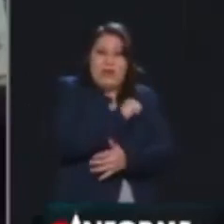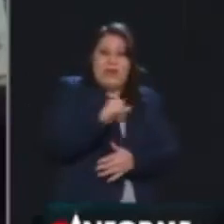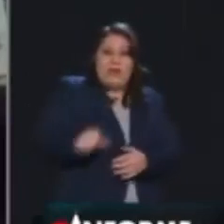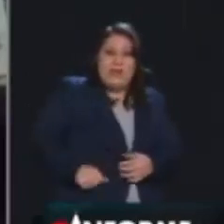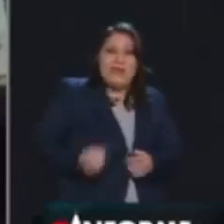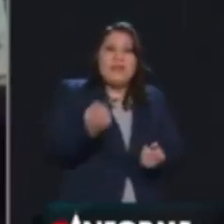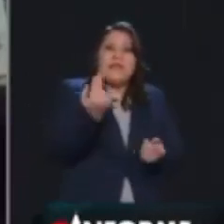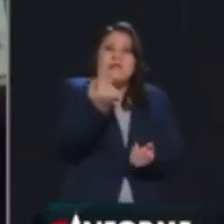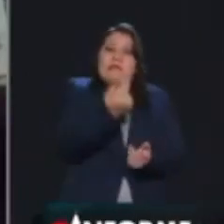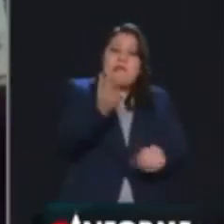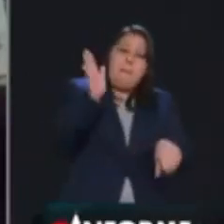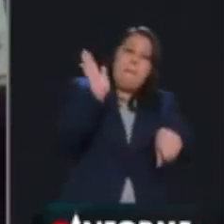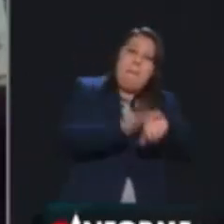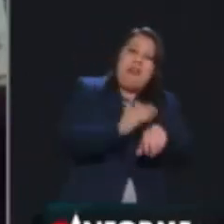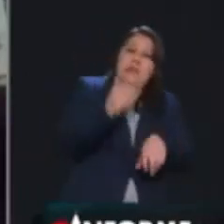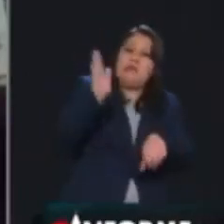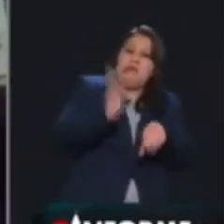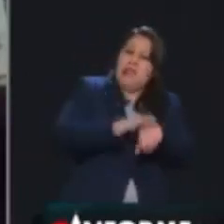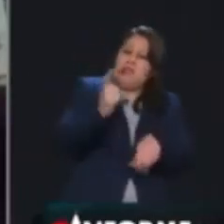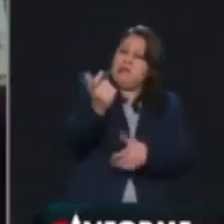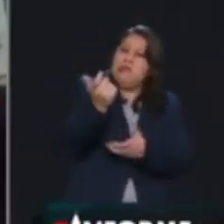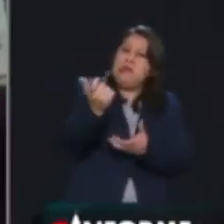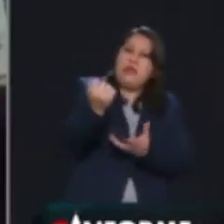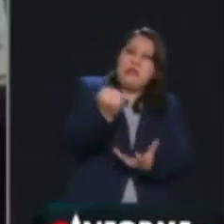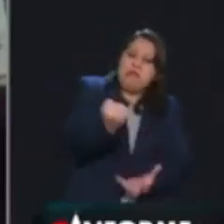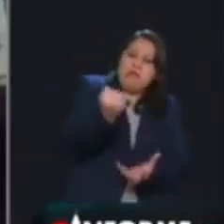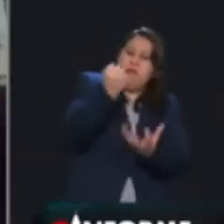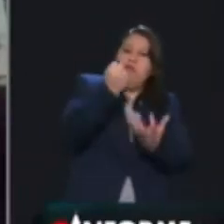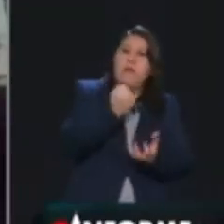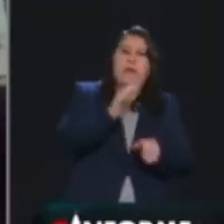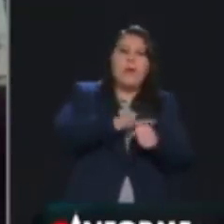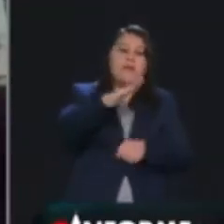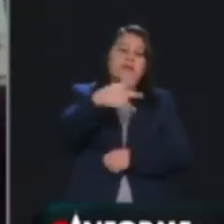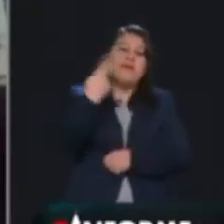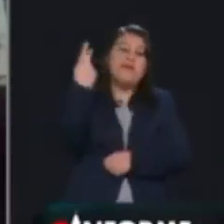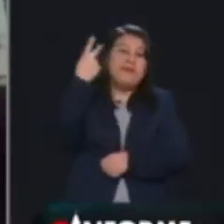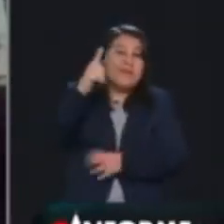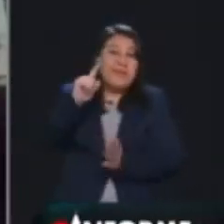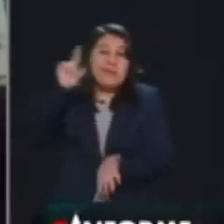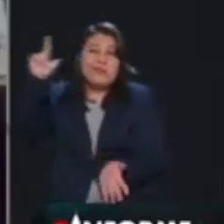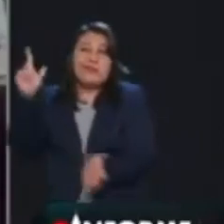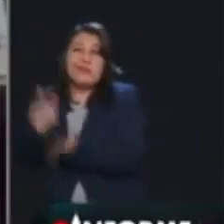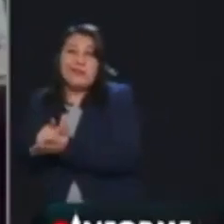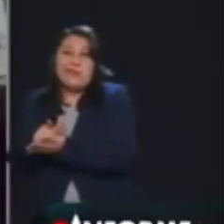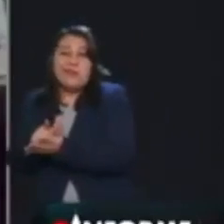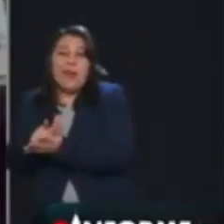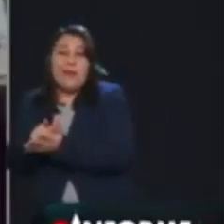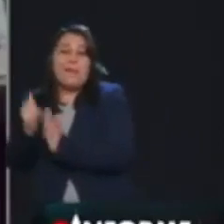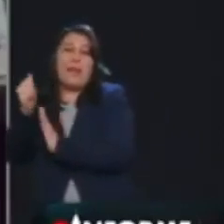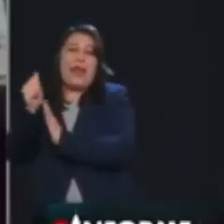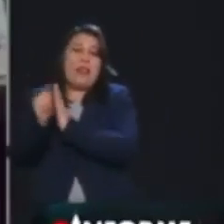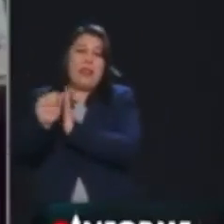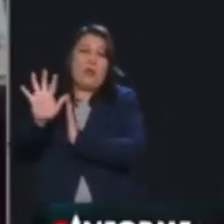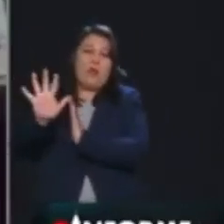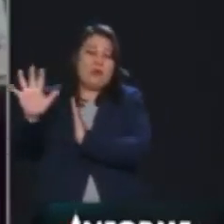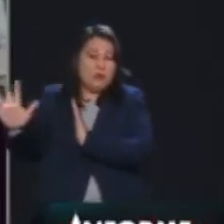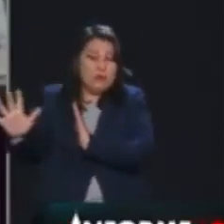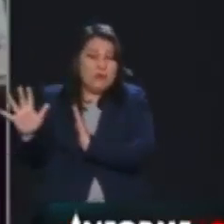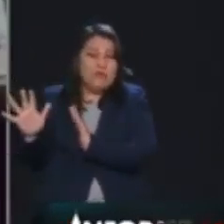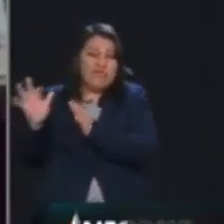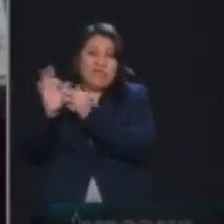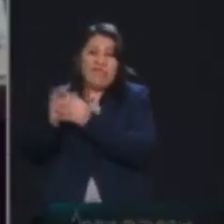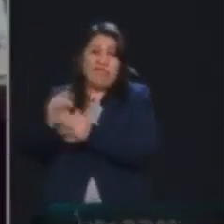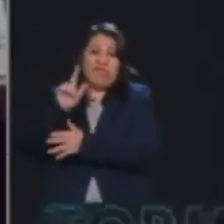fondos y existan los procedimientos, pues es otra cosa, ¿no? En ese sentido, pues la Constitución de la Ciudad de México en el artículo 55 es muy